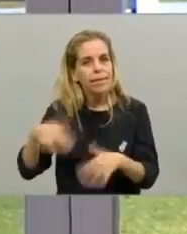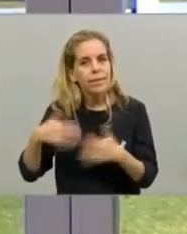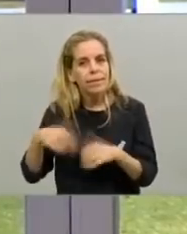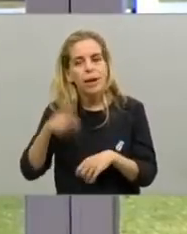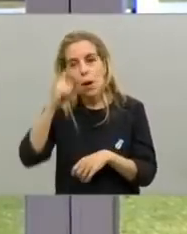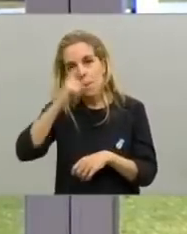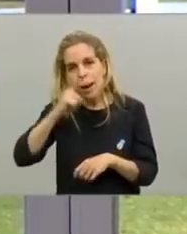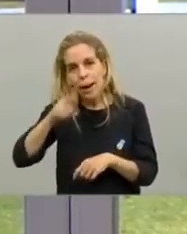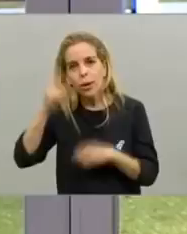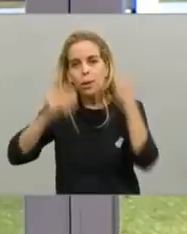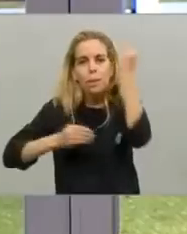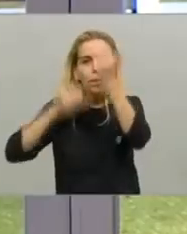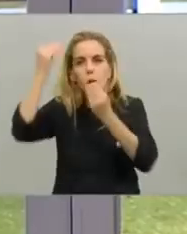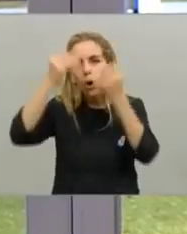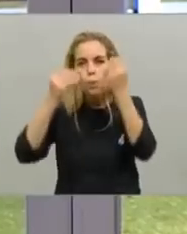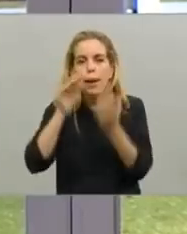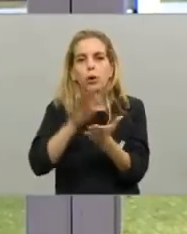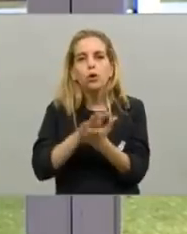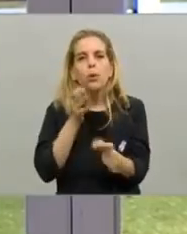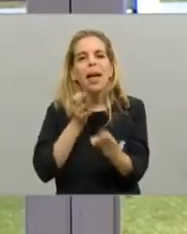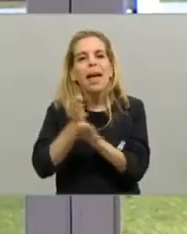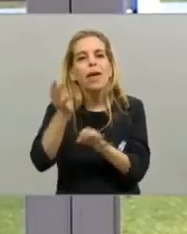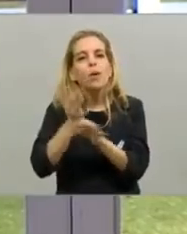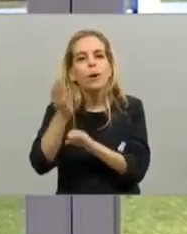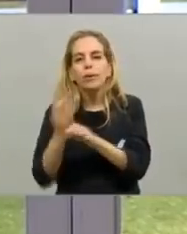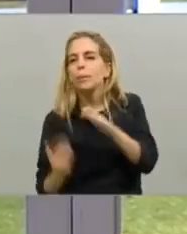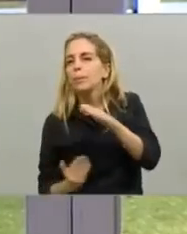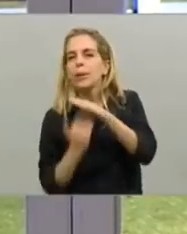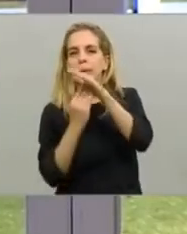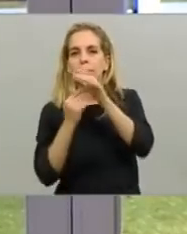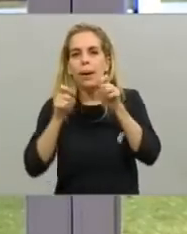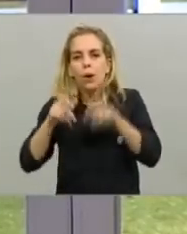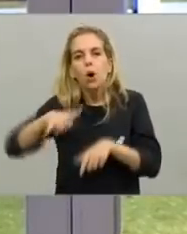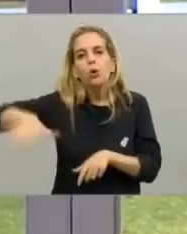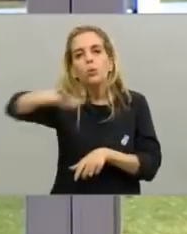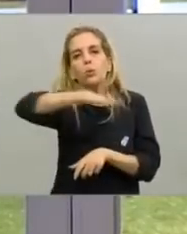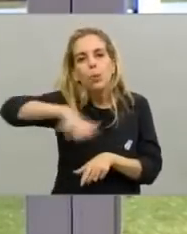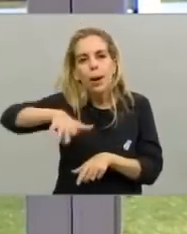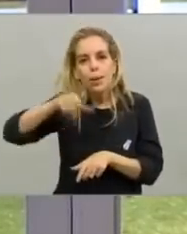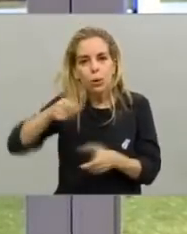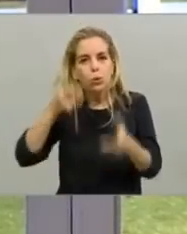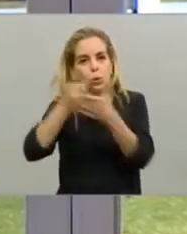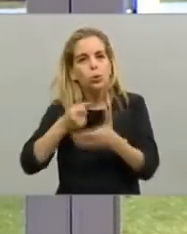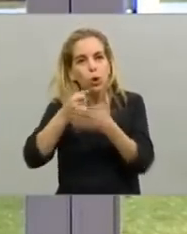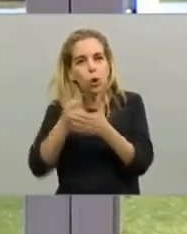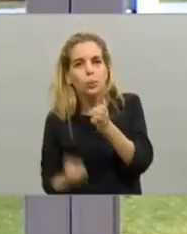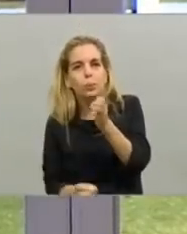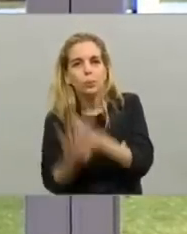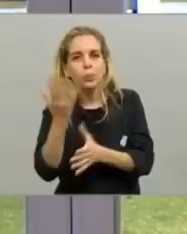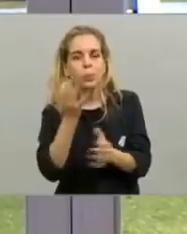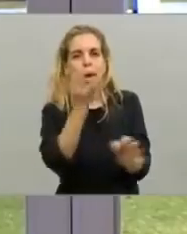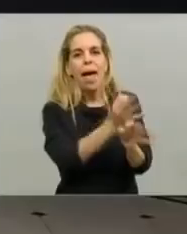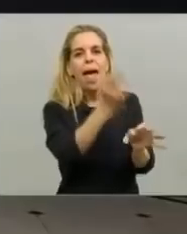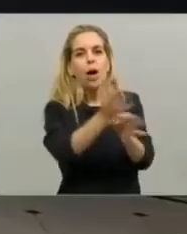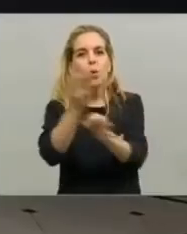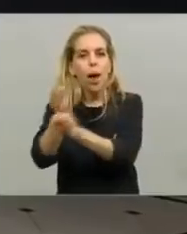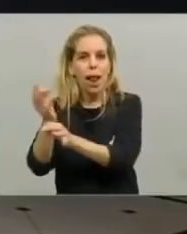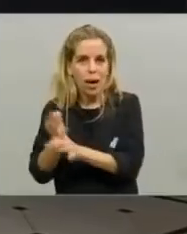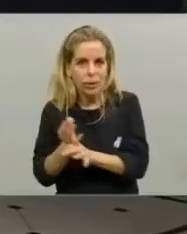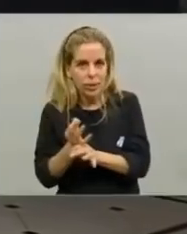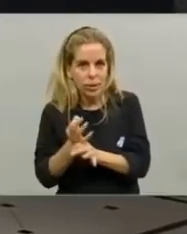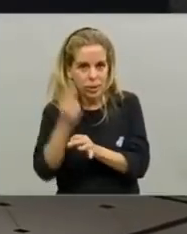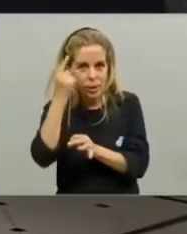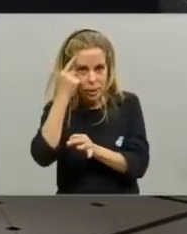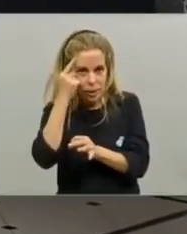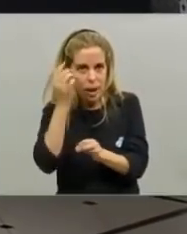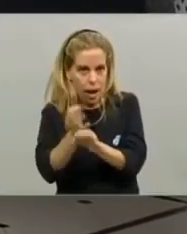su mayor preocupación fue la educación de su pueblo. Y trabajó mucho por la creación de escuelas.